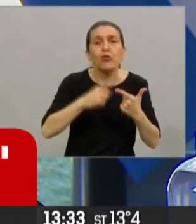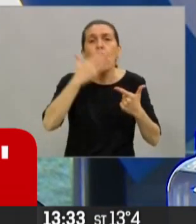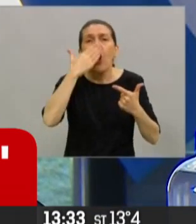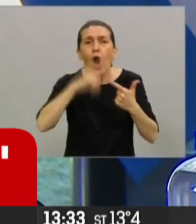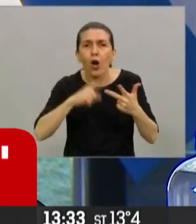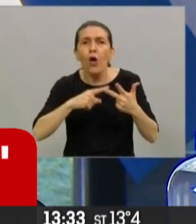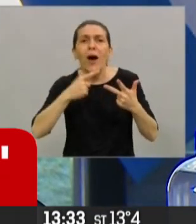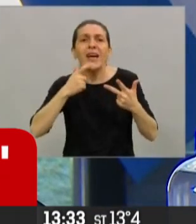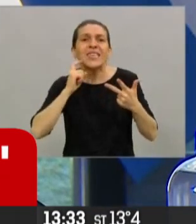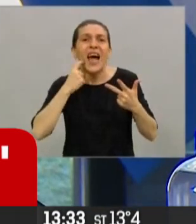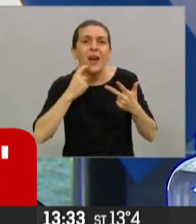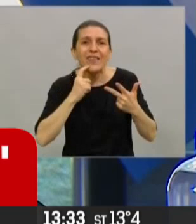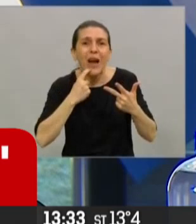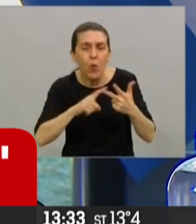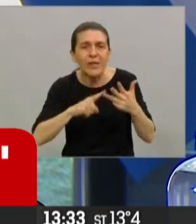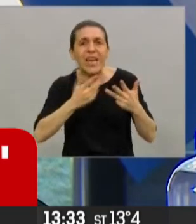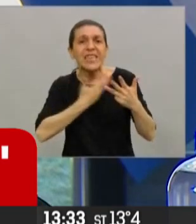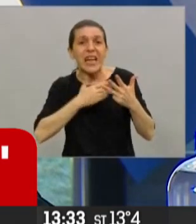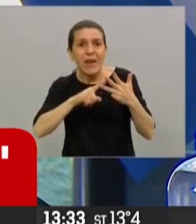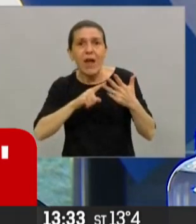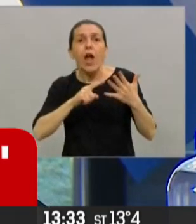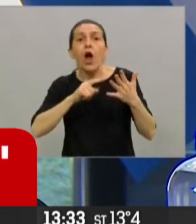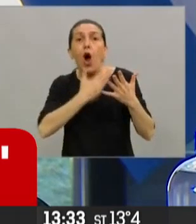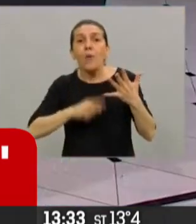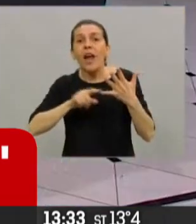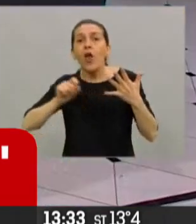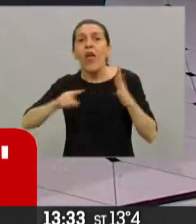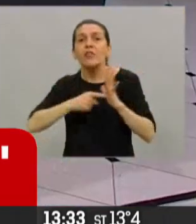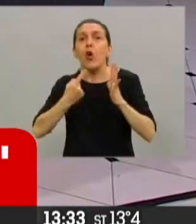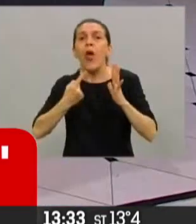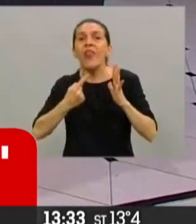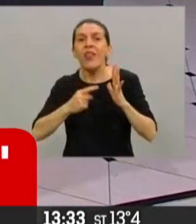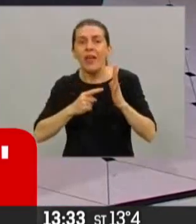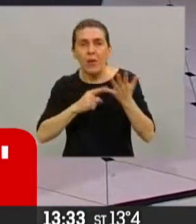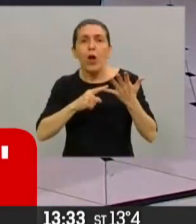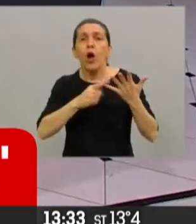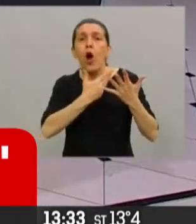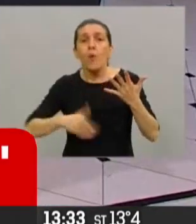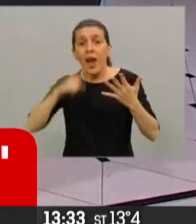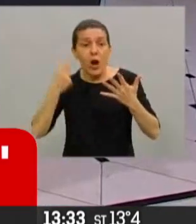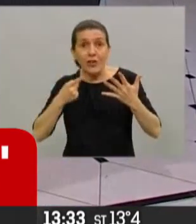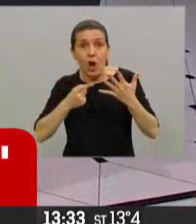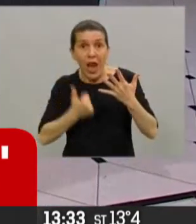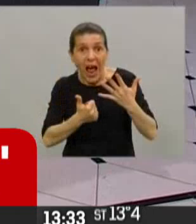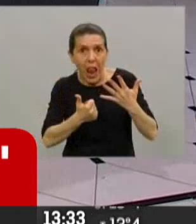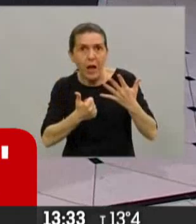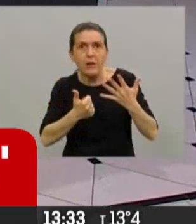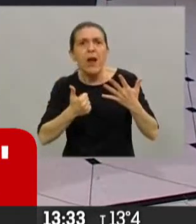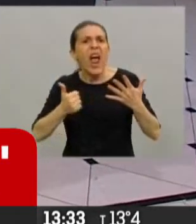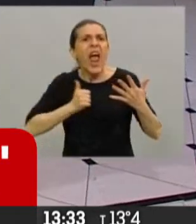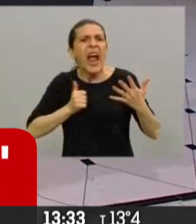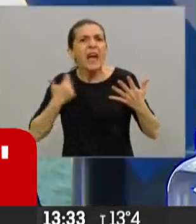Santa Fe, el gobierno de la Ciudad de Buenos Aires, el gobierno nacional, el